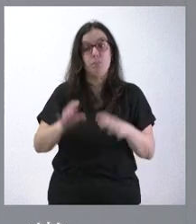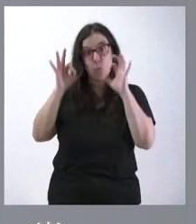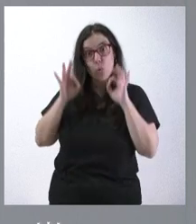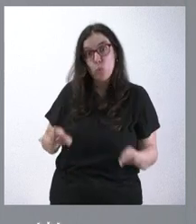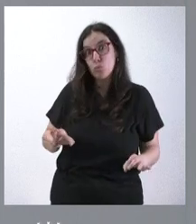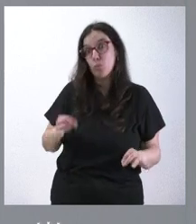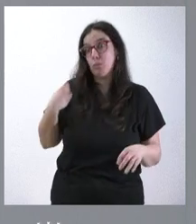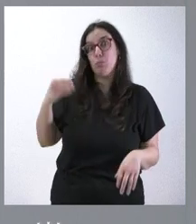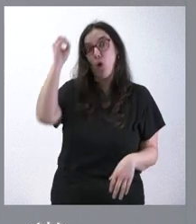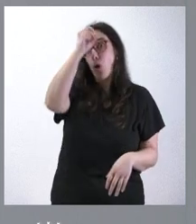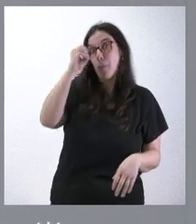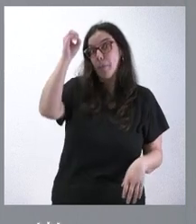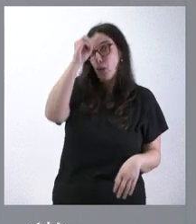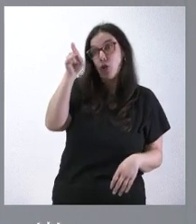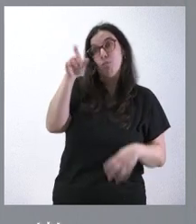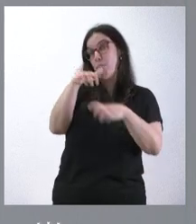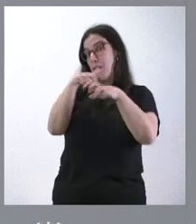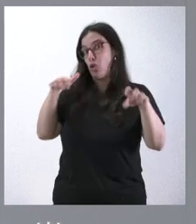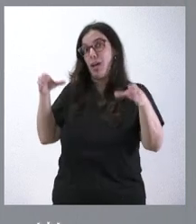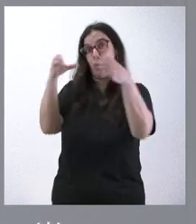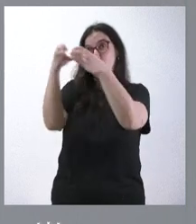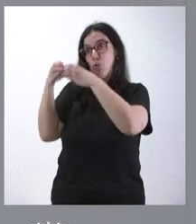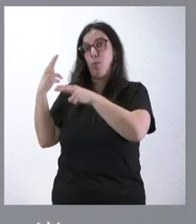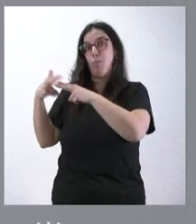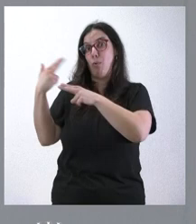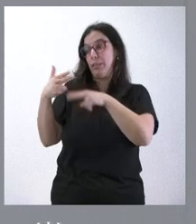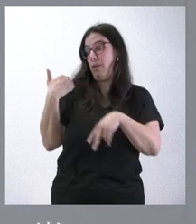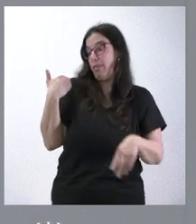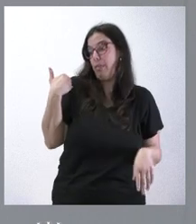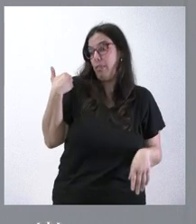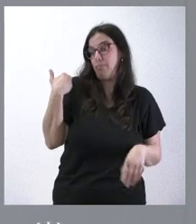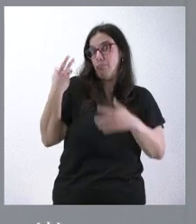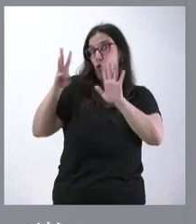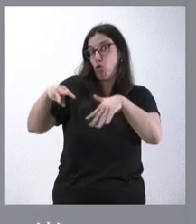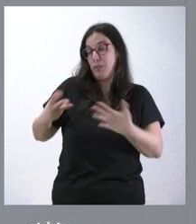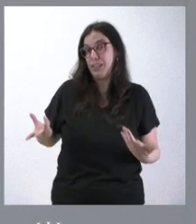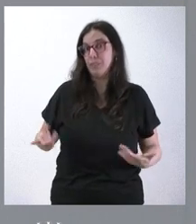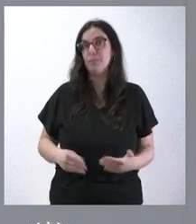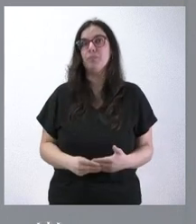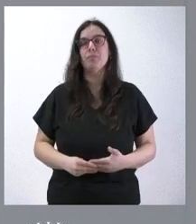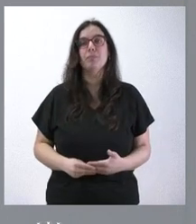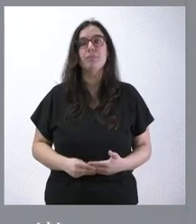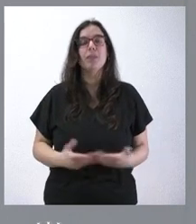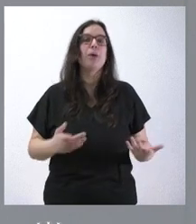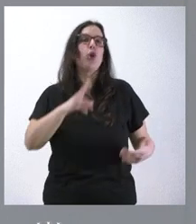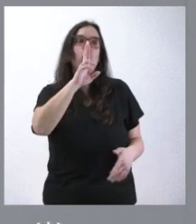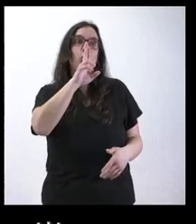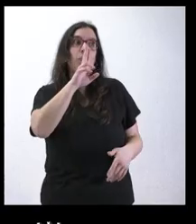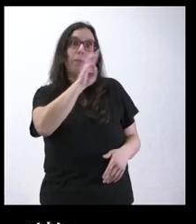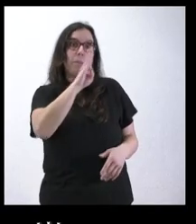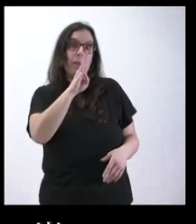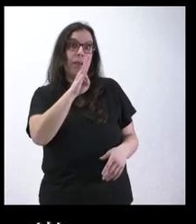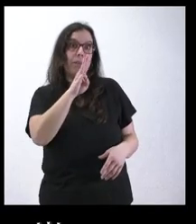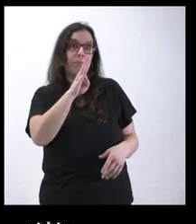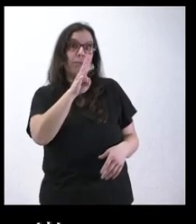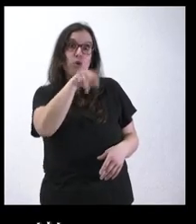misma posición que una gran mayoría de los partidos políticos tenían hace tan solo 8 meses pero no era la posición del partido popular